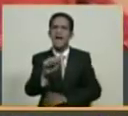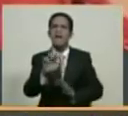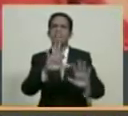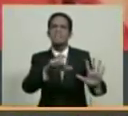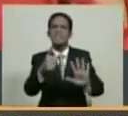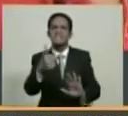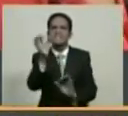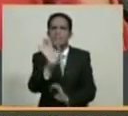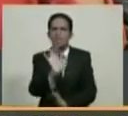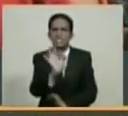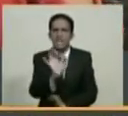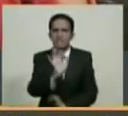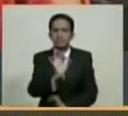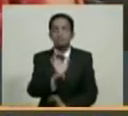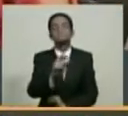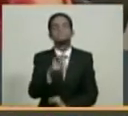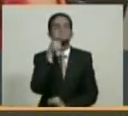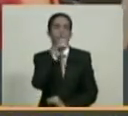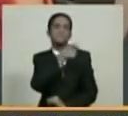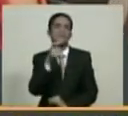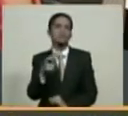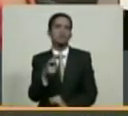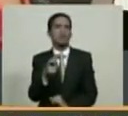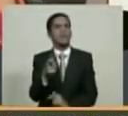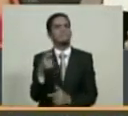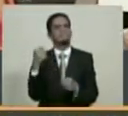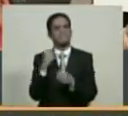Ese aumento del IVA